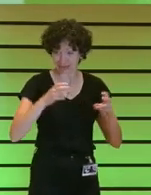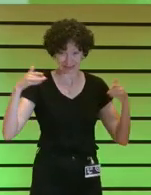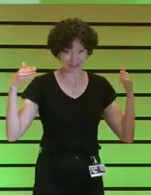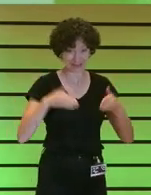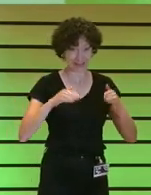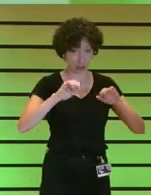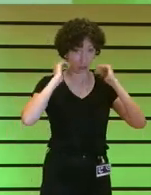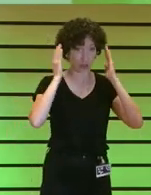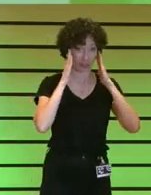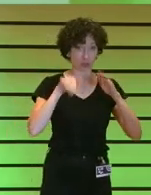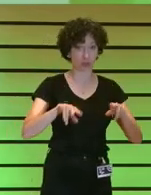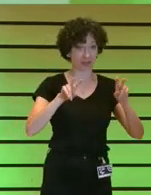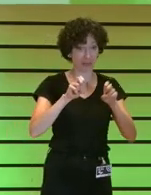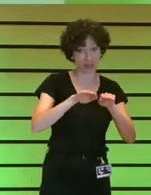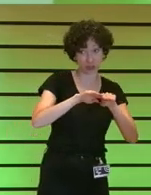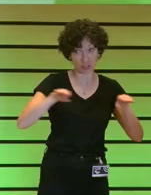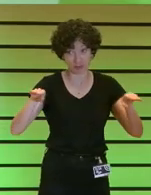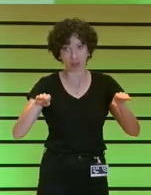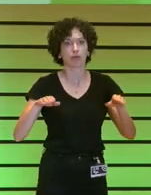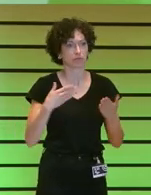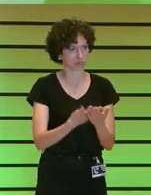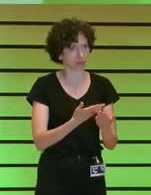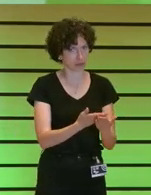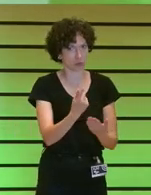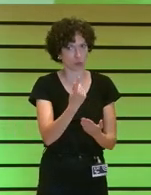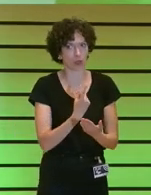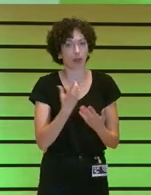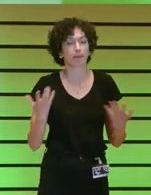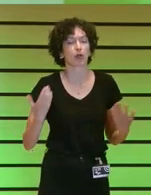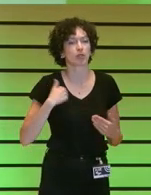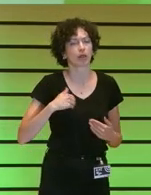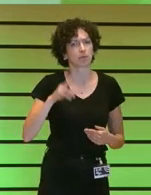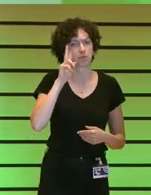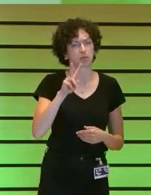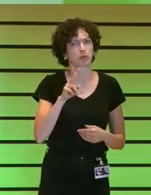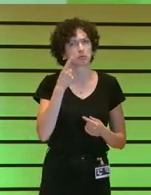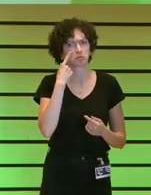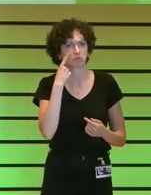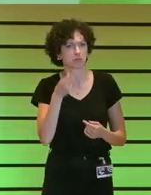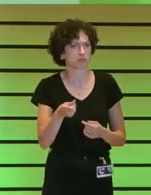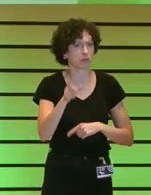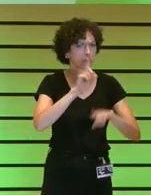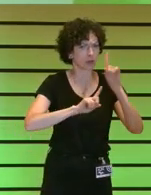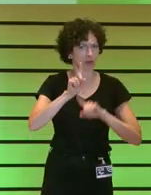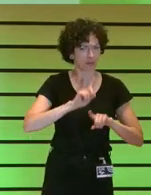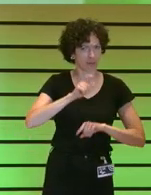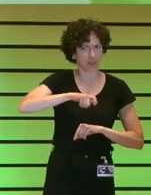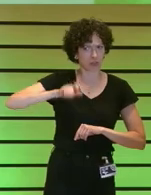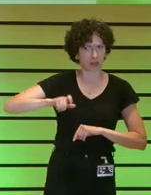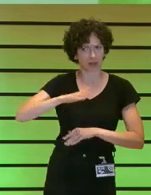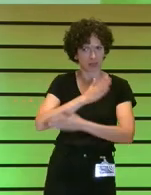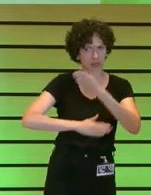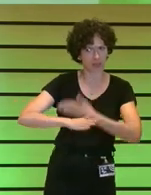de sostenibilidad es una muestra de eso pero también vemos como cada vez más la problemática de personas con discapacidad